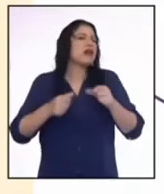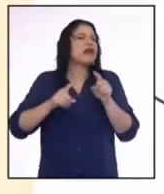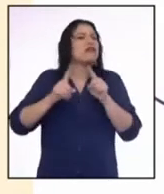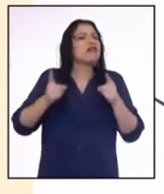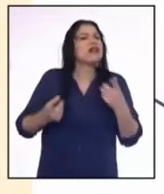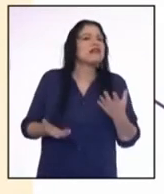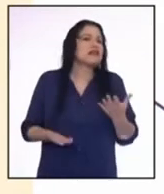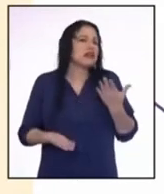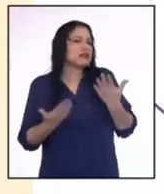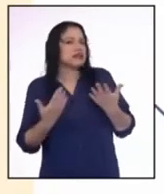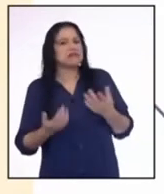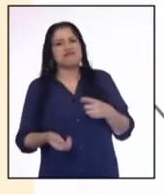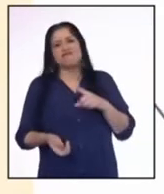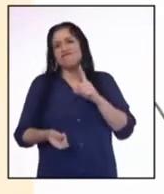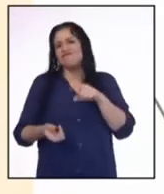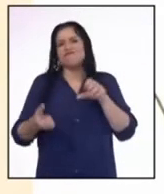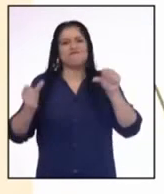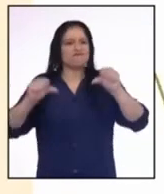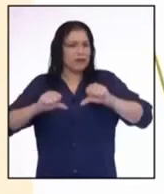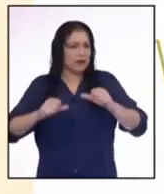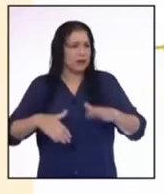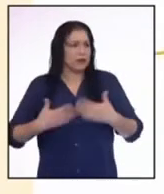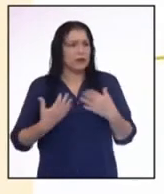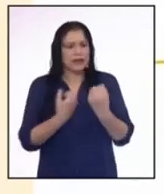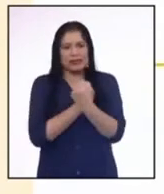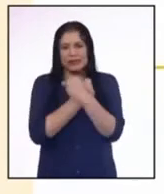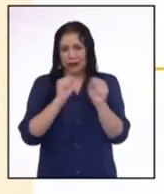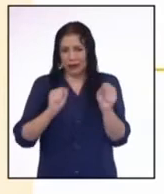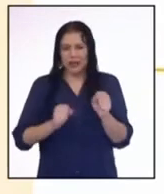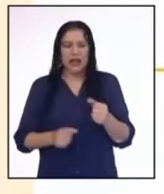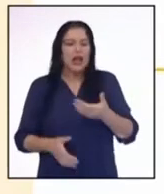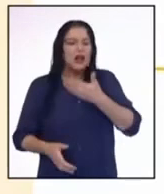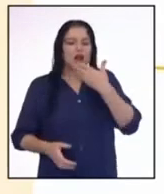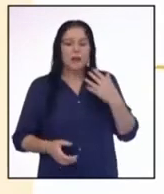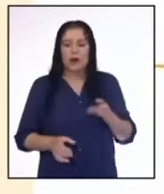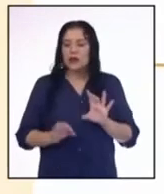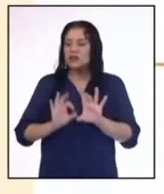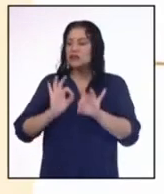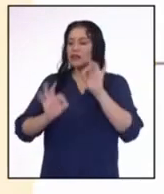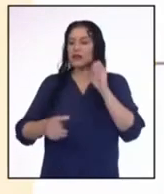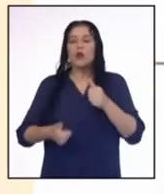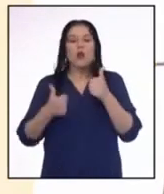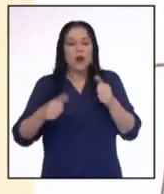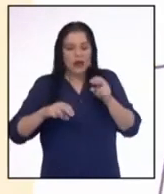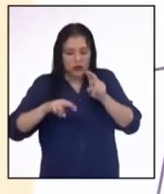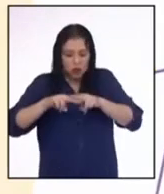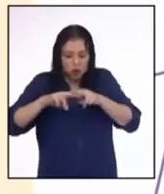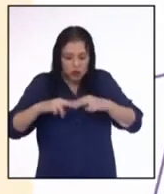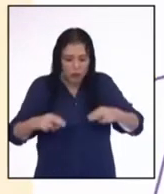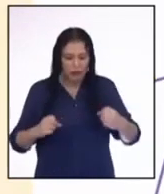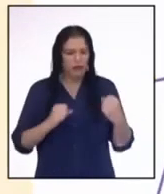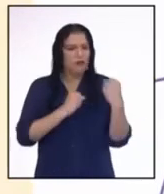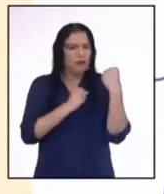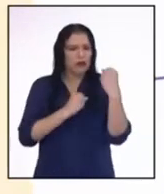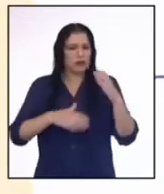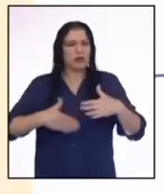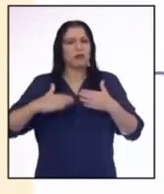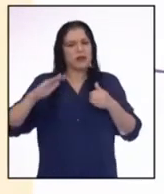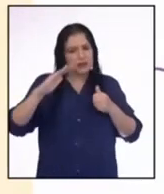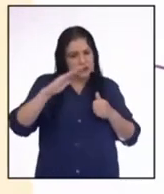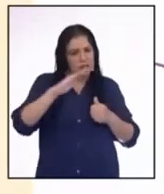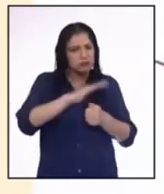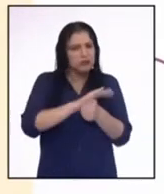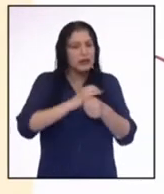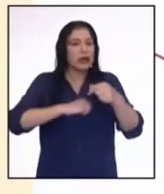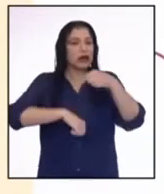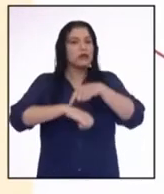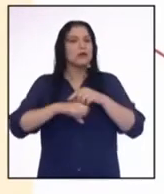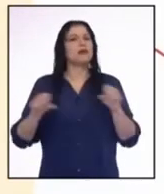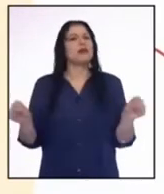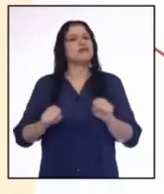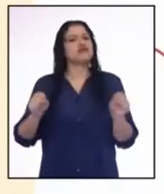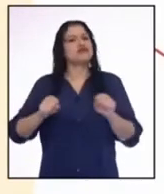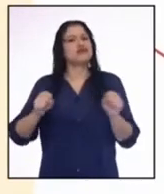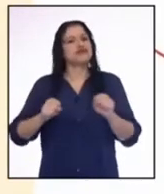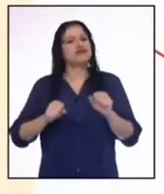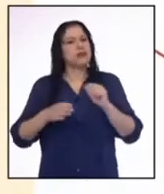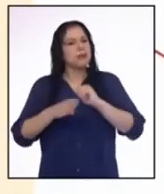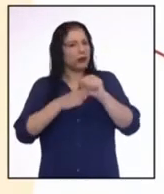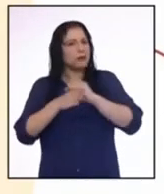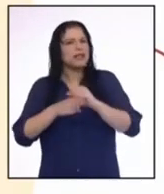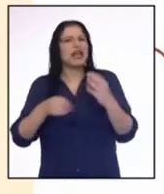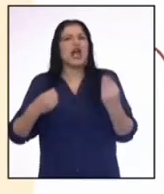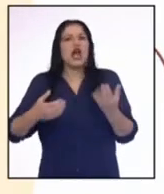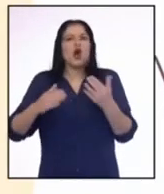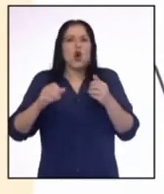es prácticamente nula. Lo mejor es identificar en el hogar muebles fuertes donde puedan resguardarse durante un terremoto y practicar